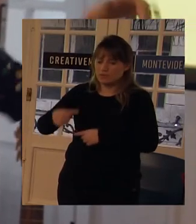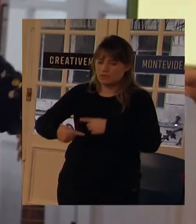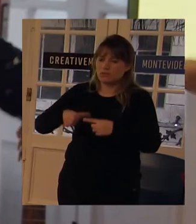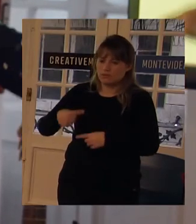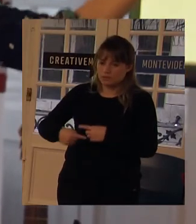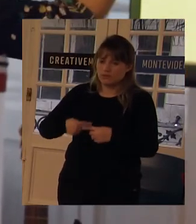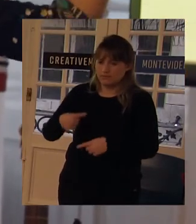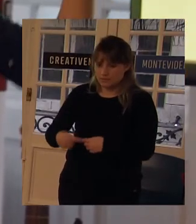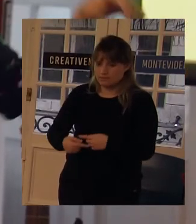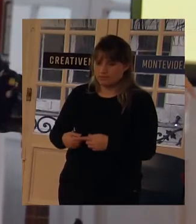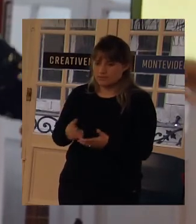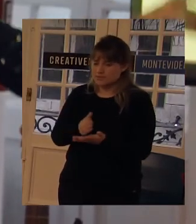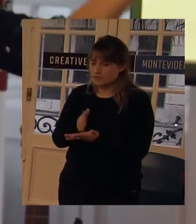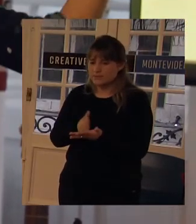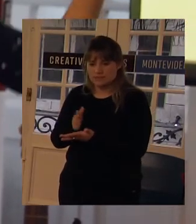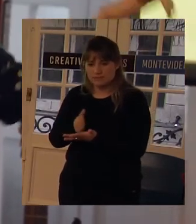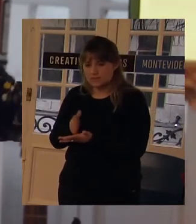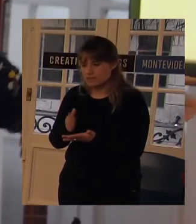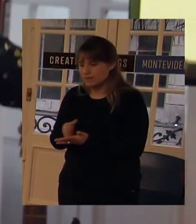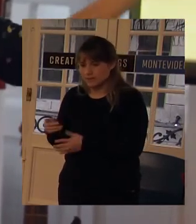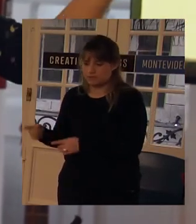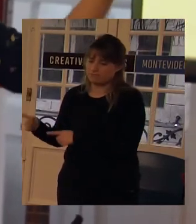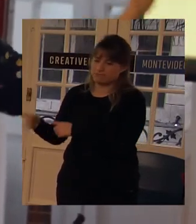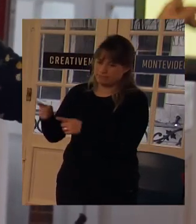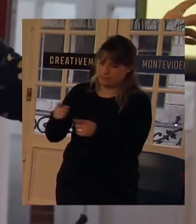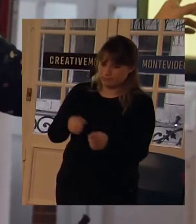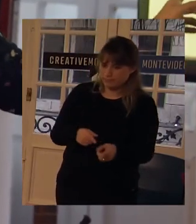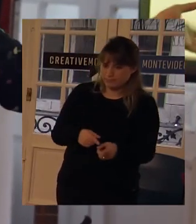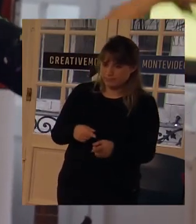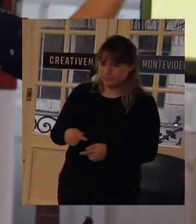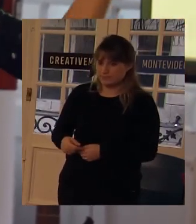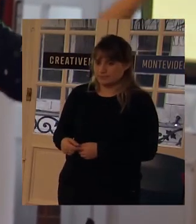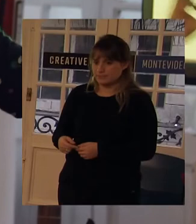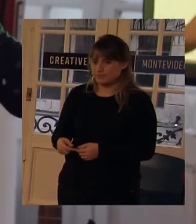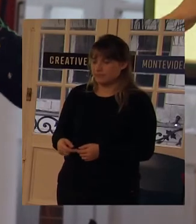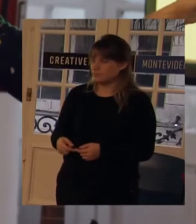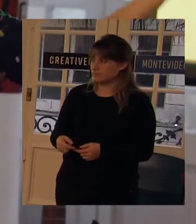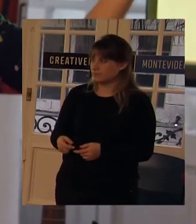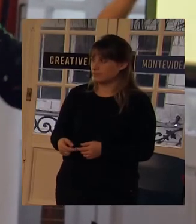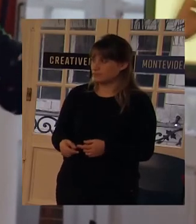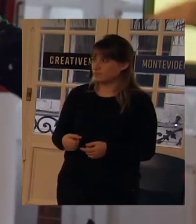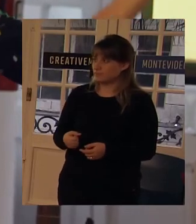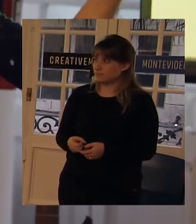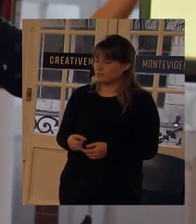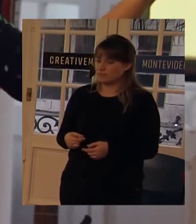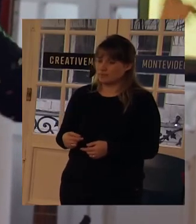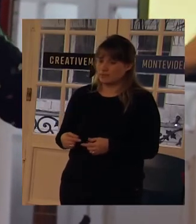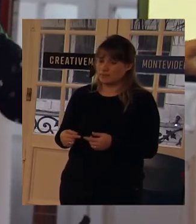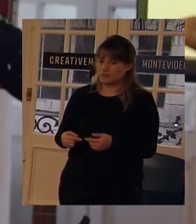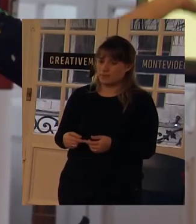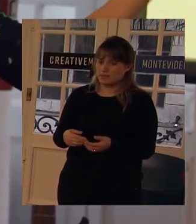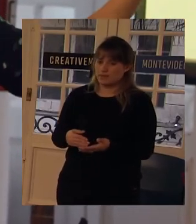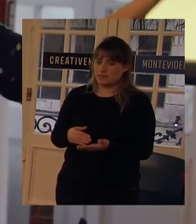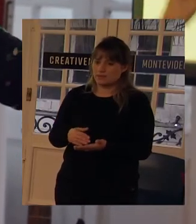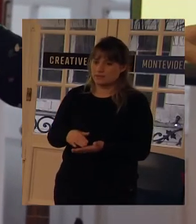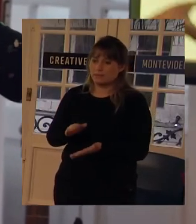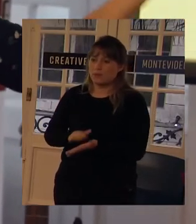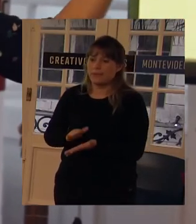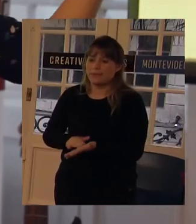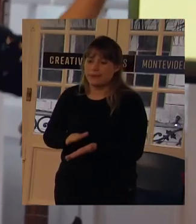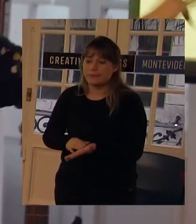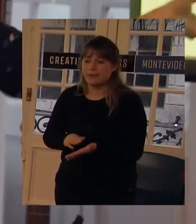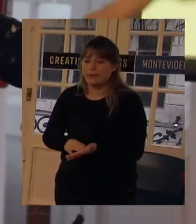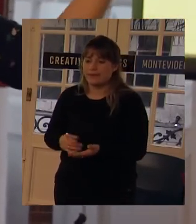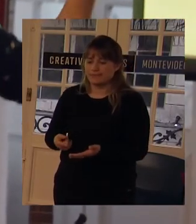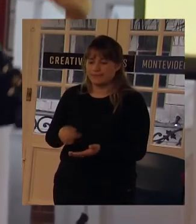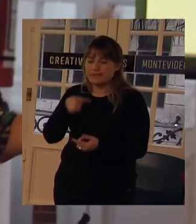la idea es utilizar este sistema que es circular para poder mejorar y optimizar